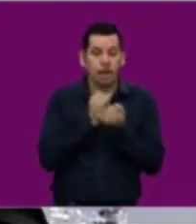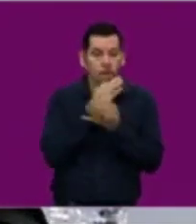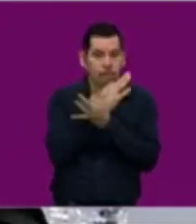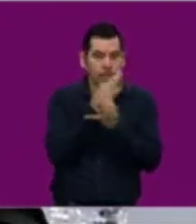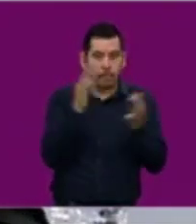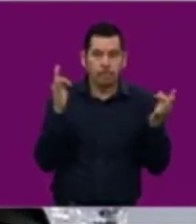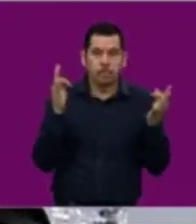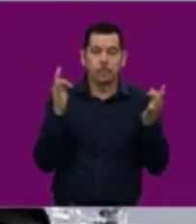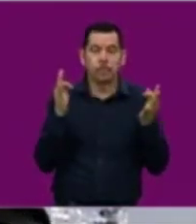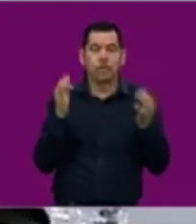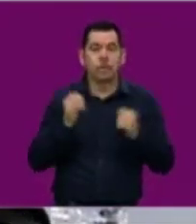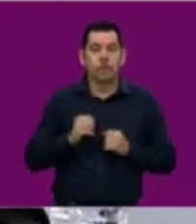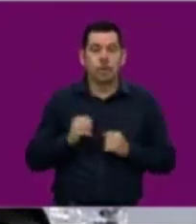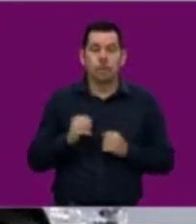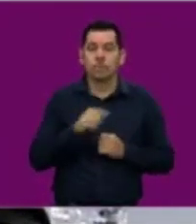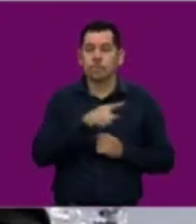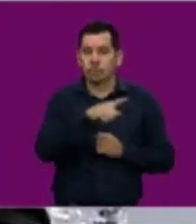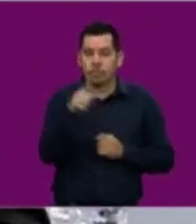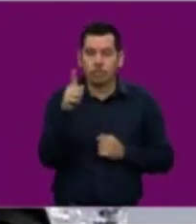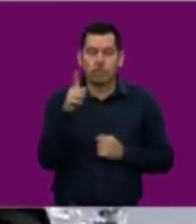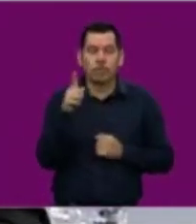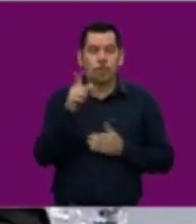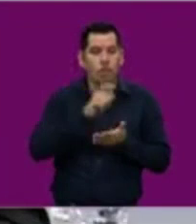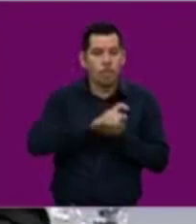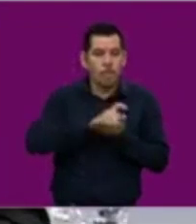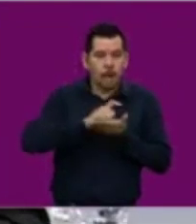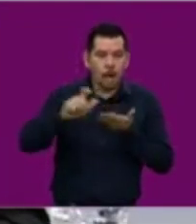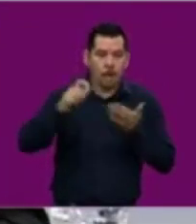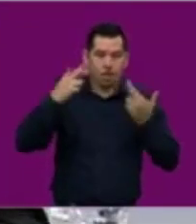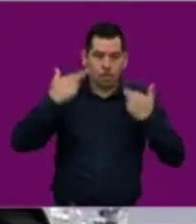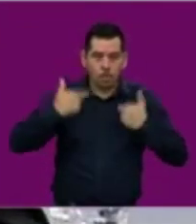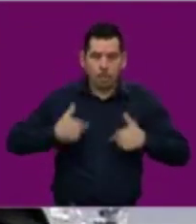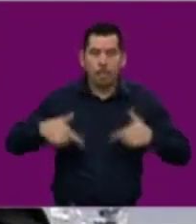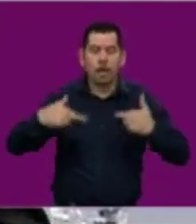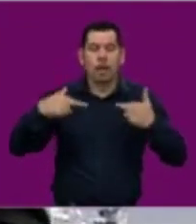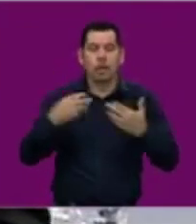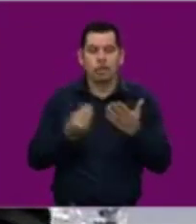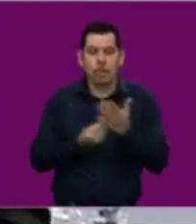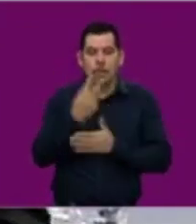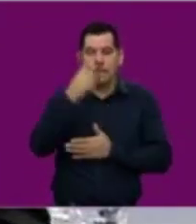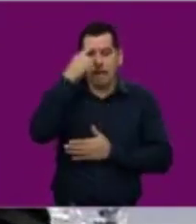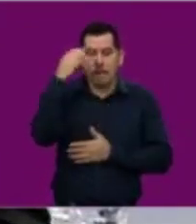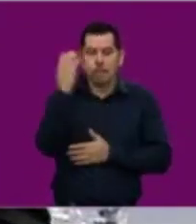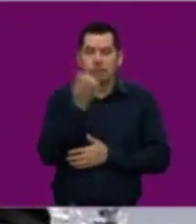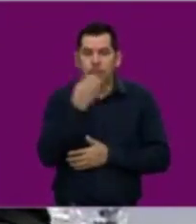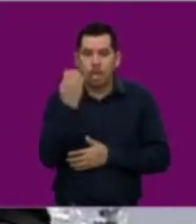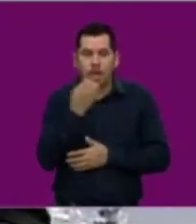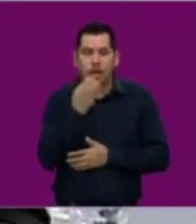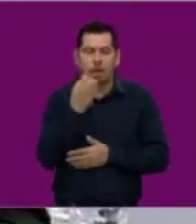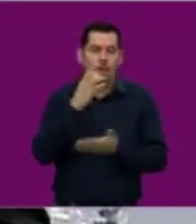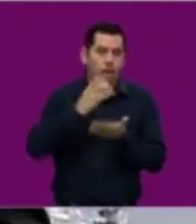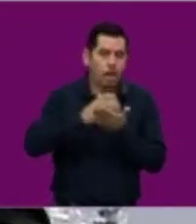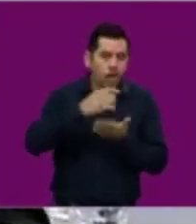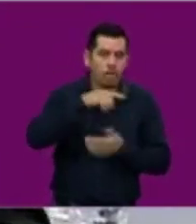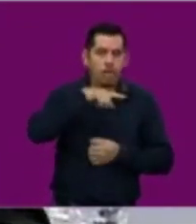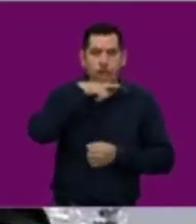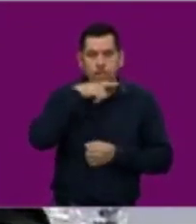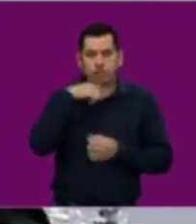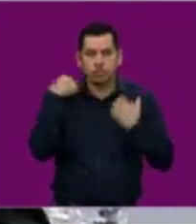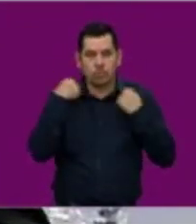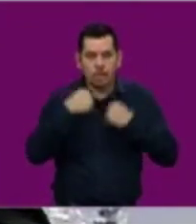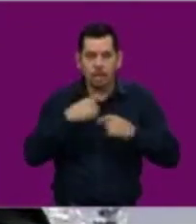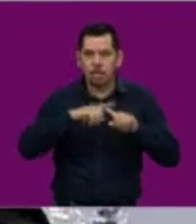de nuevos uniformes y útiles escolares quienes decidan por su voluntad